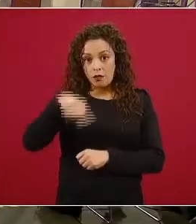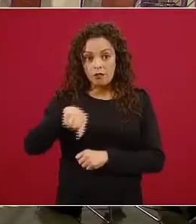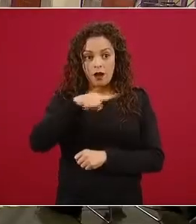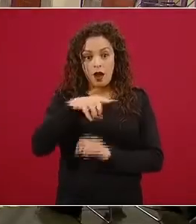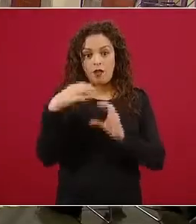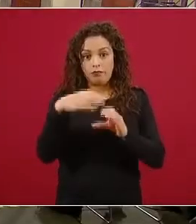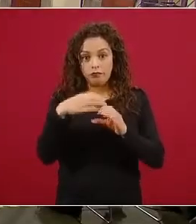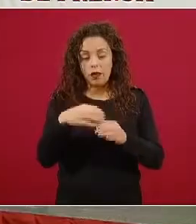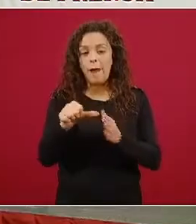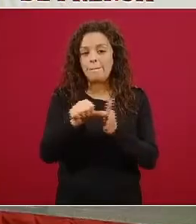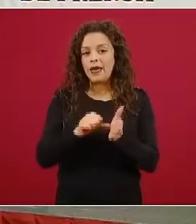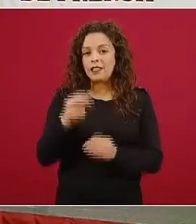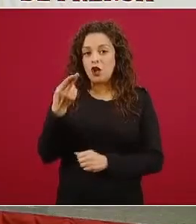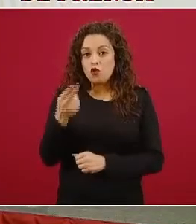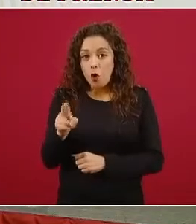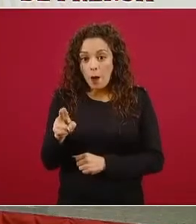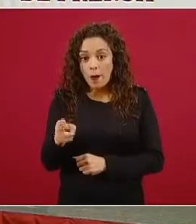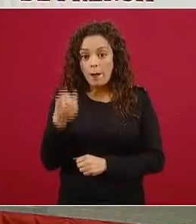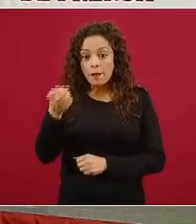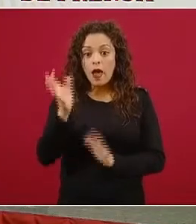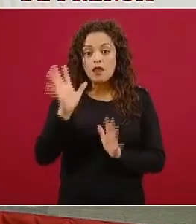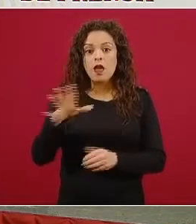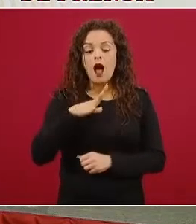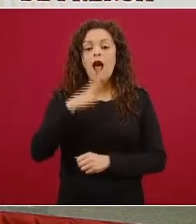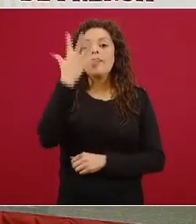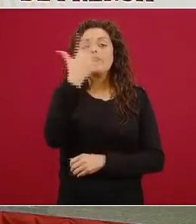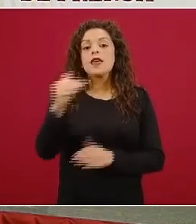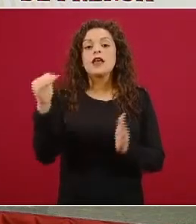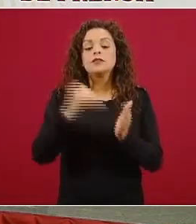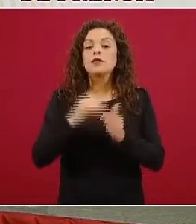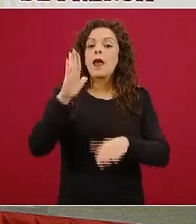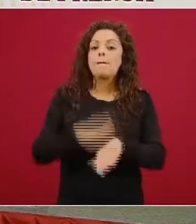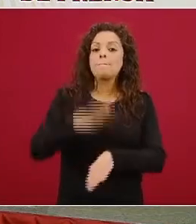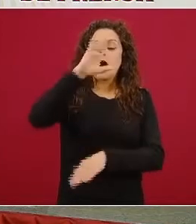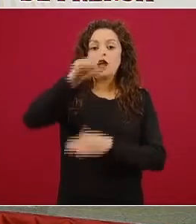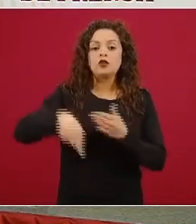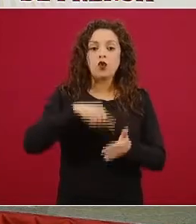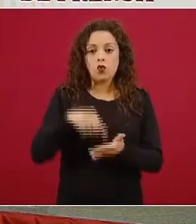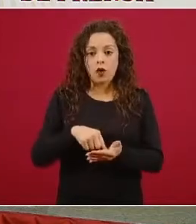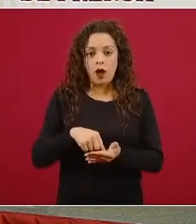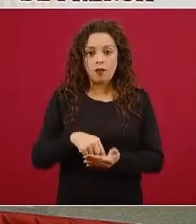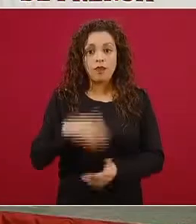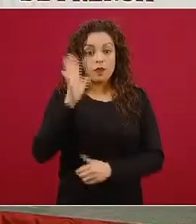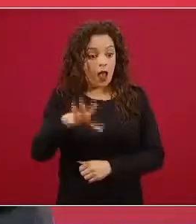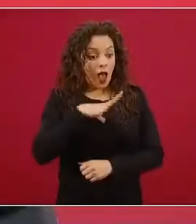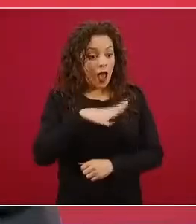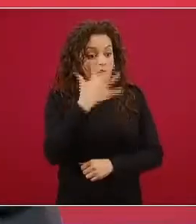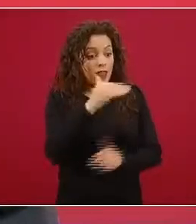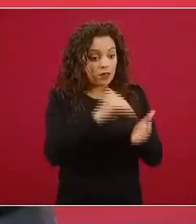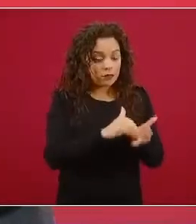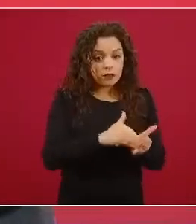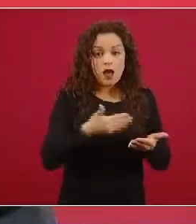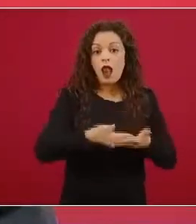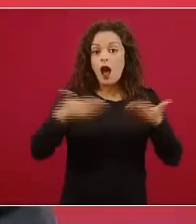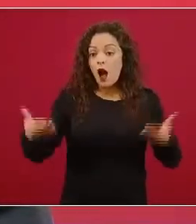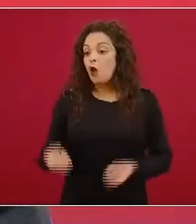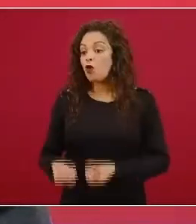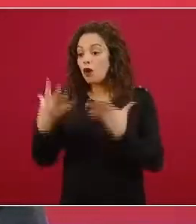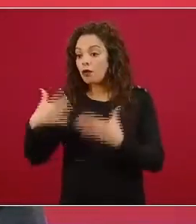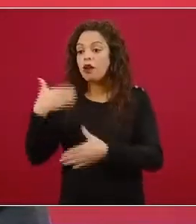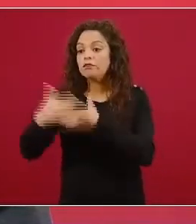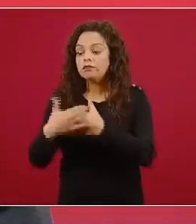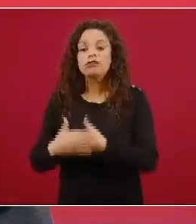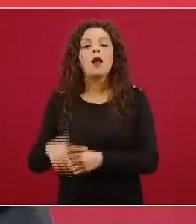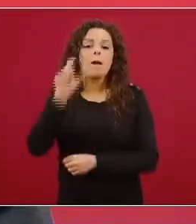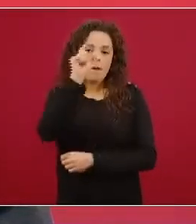y la próxima generación ya incluye 10,000 lugares adicionales. Eran 10,000, ahora va a haber 20,000. Y